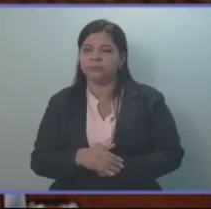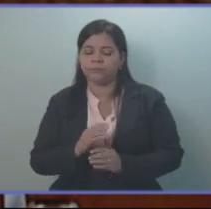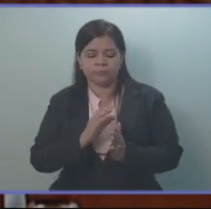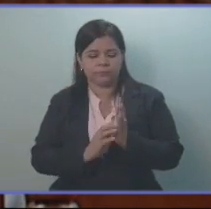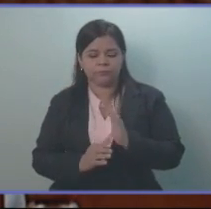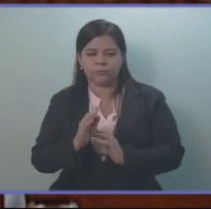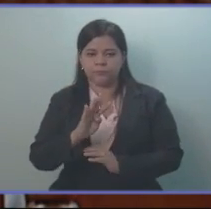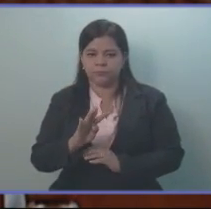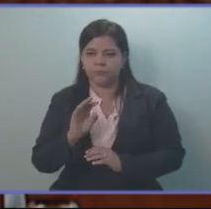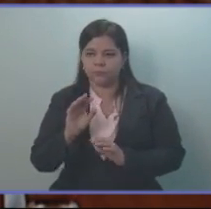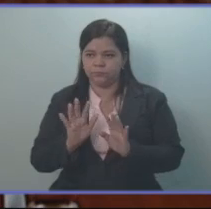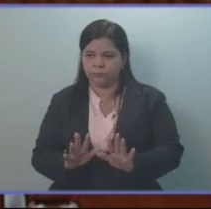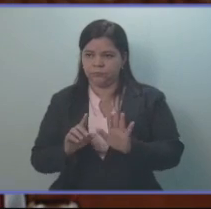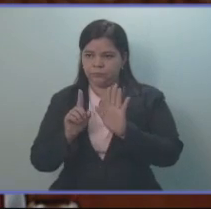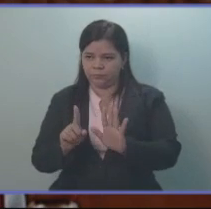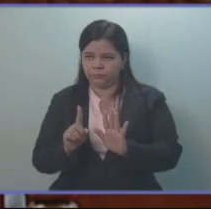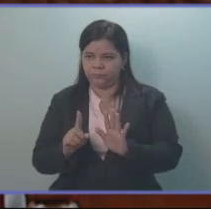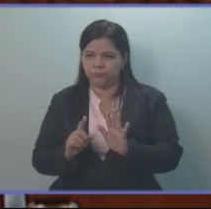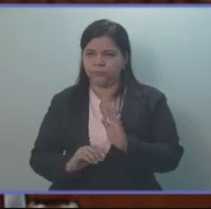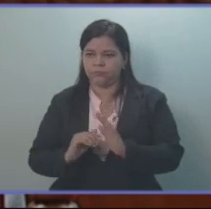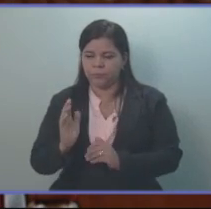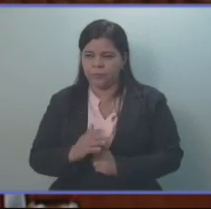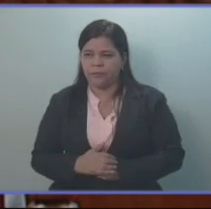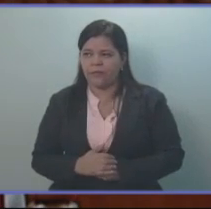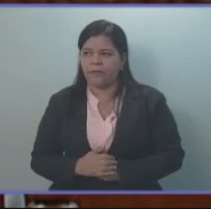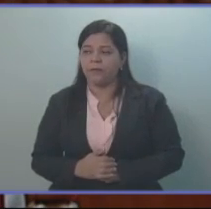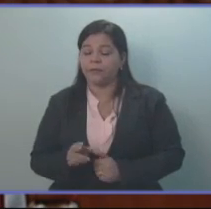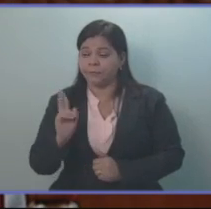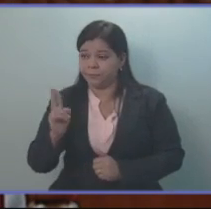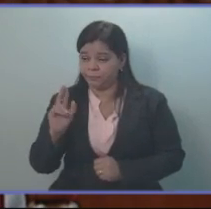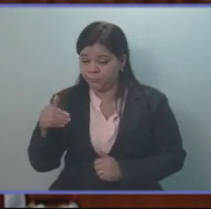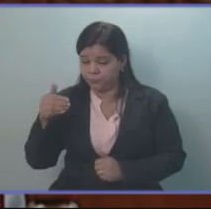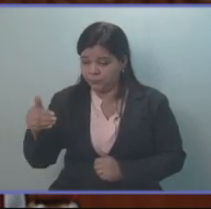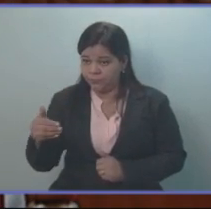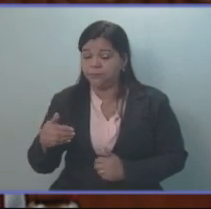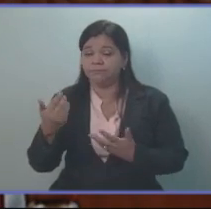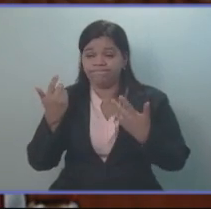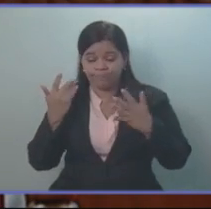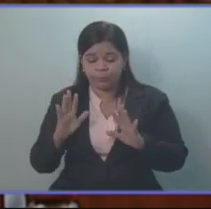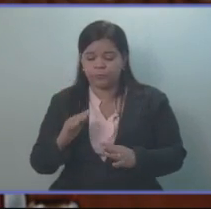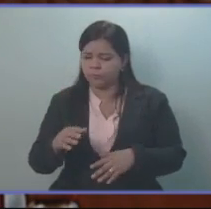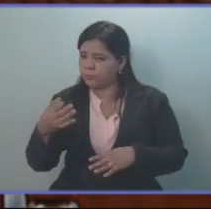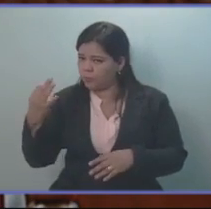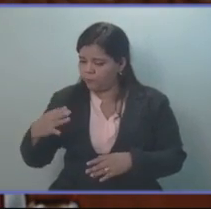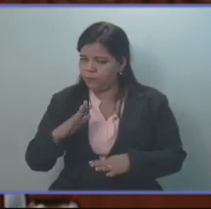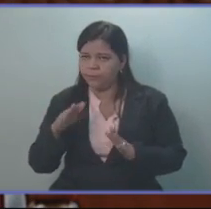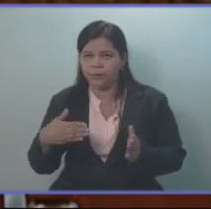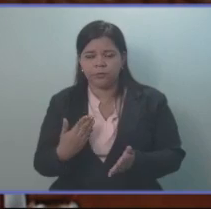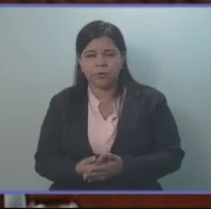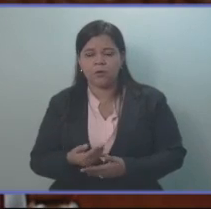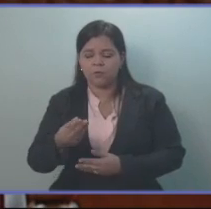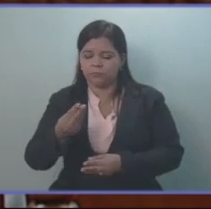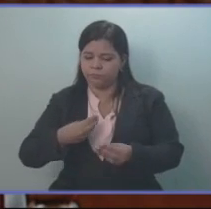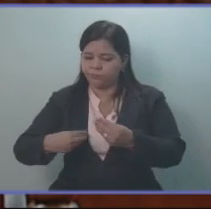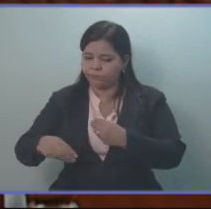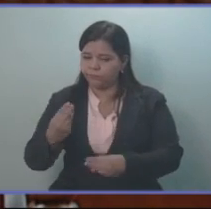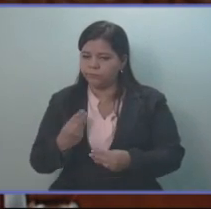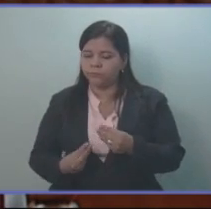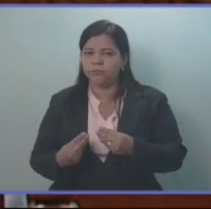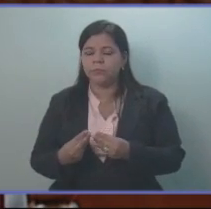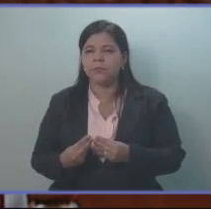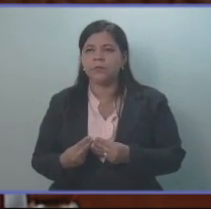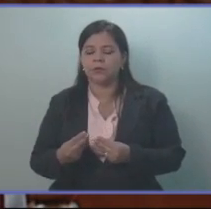tomo 416 del 4 de septiembre del mismo año, fue ratificado en todas sus partes el canje de notas relativos a la